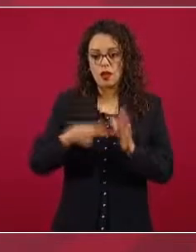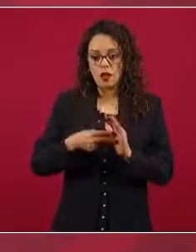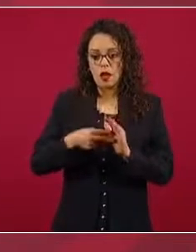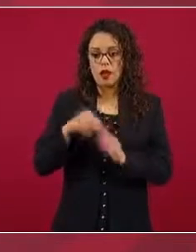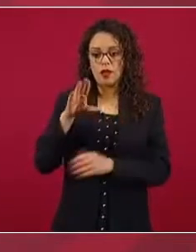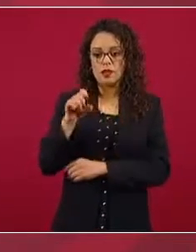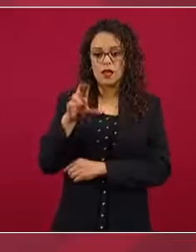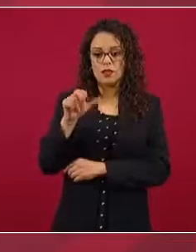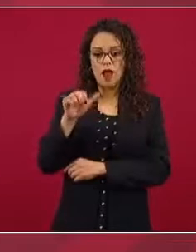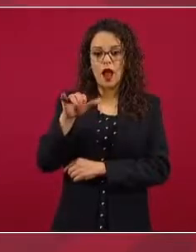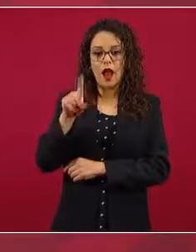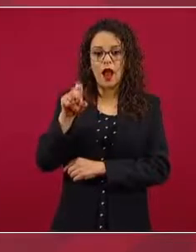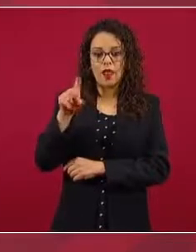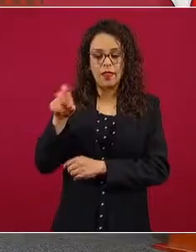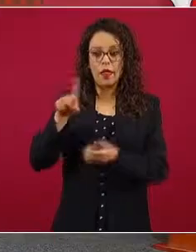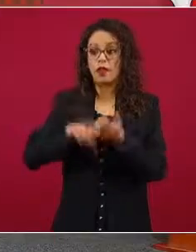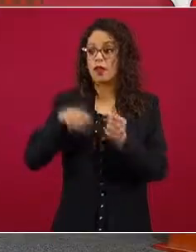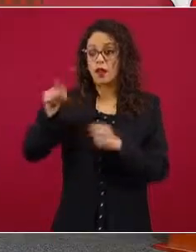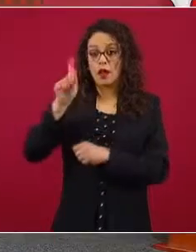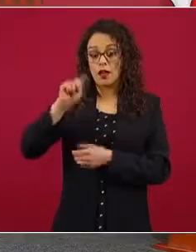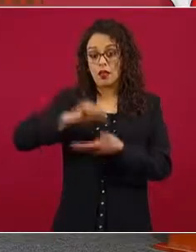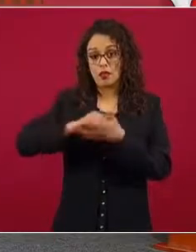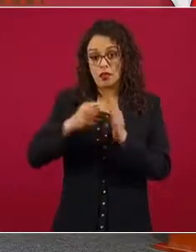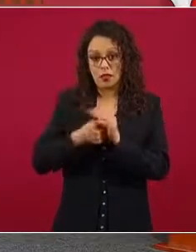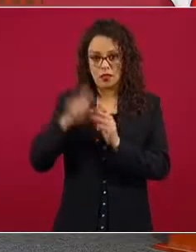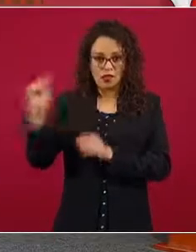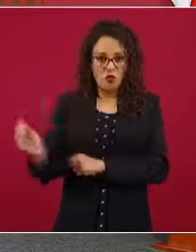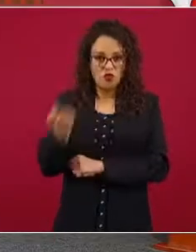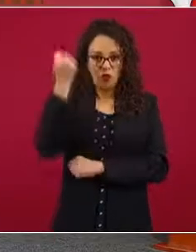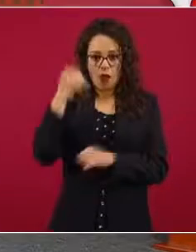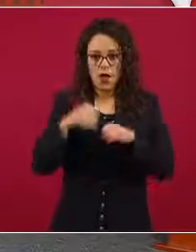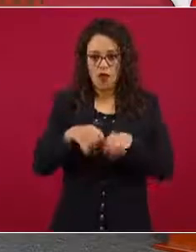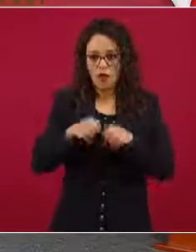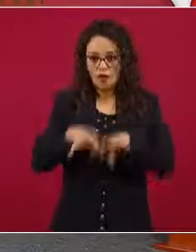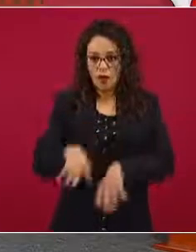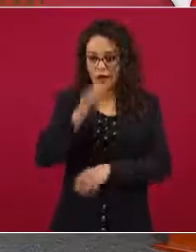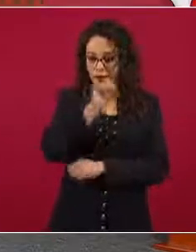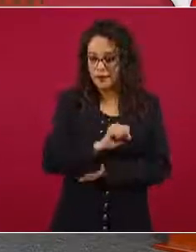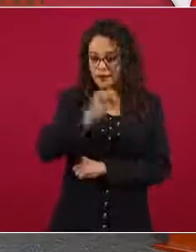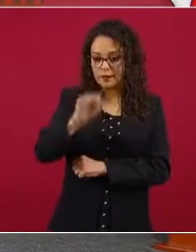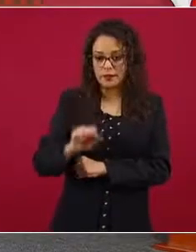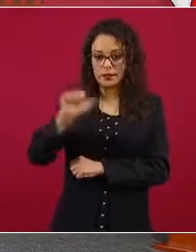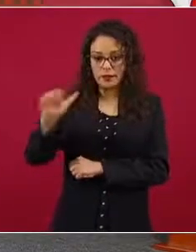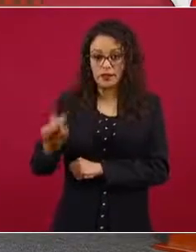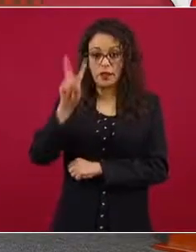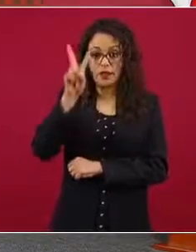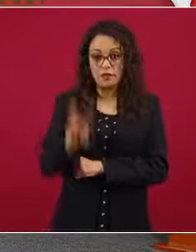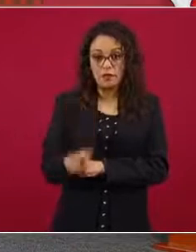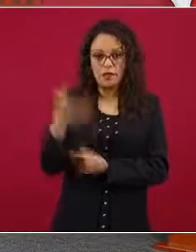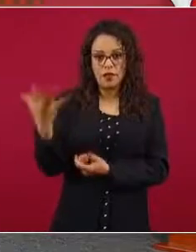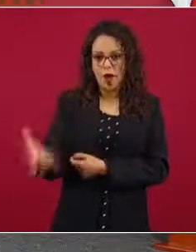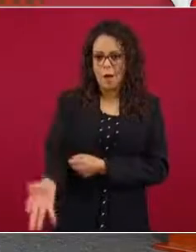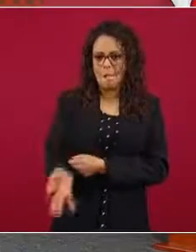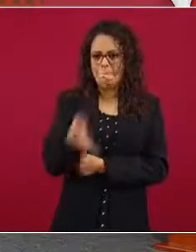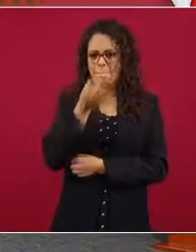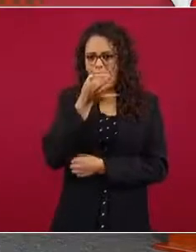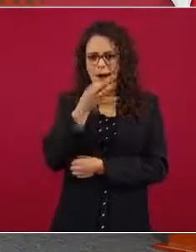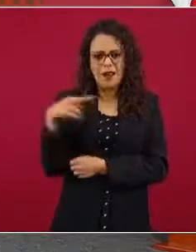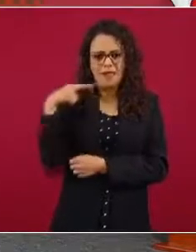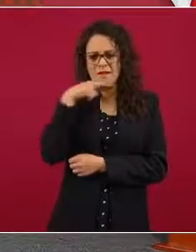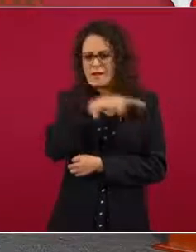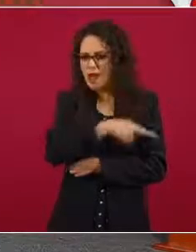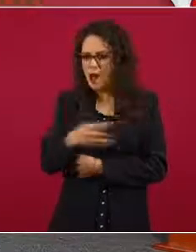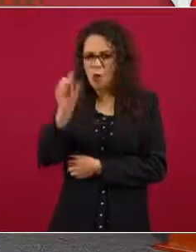el director general de Tecnologías de Información de la Secretaría de Salud. Y en un tiempo sorprendentemente corto, comparado con